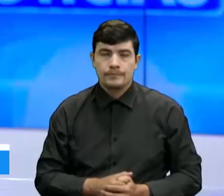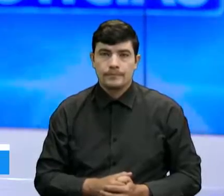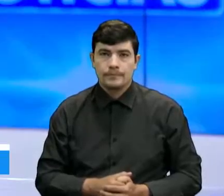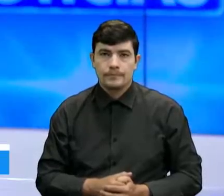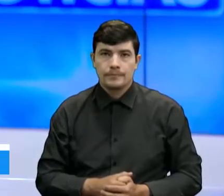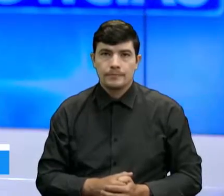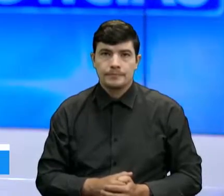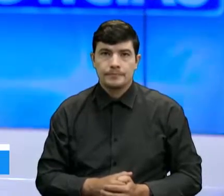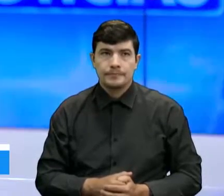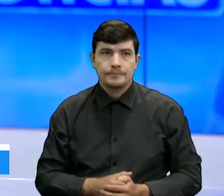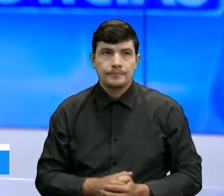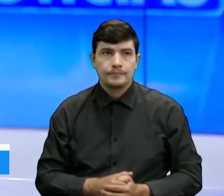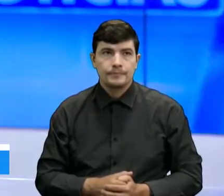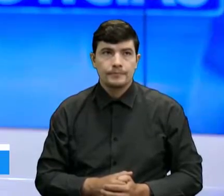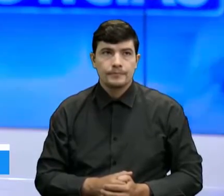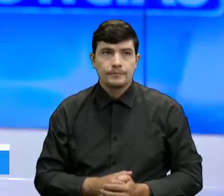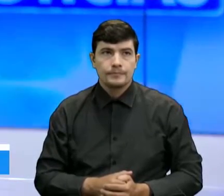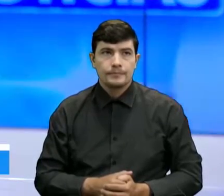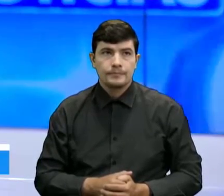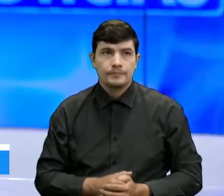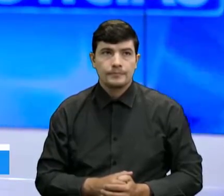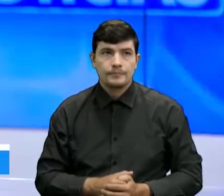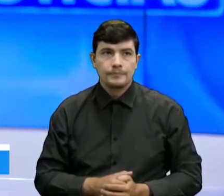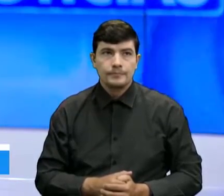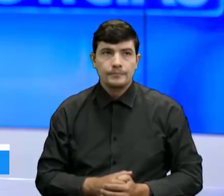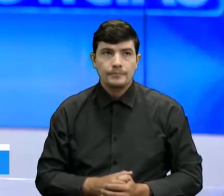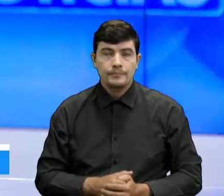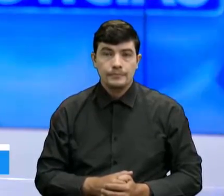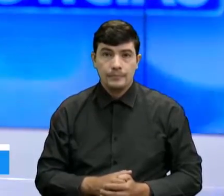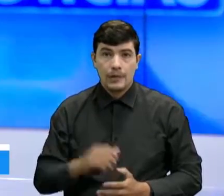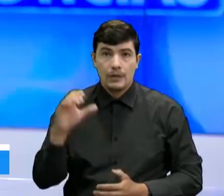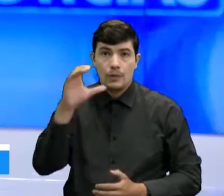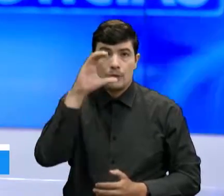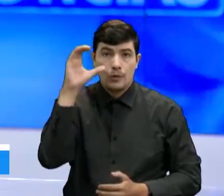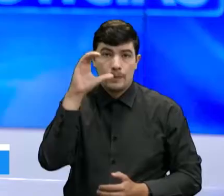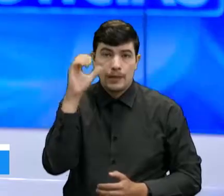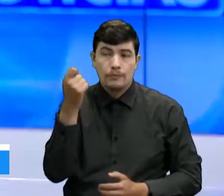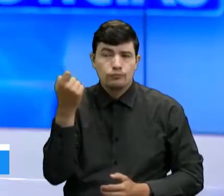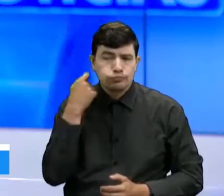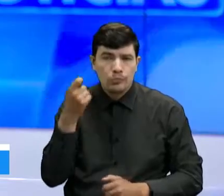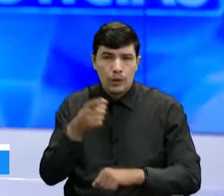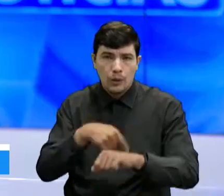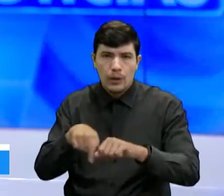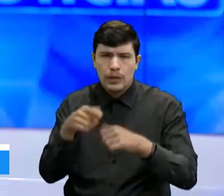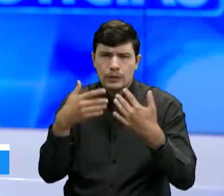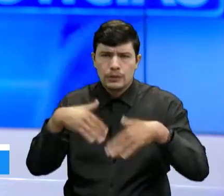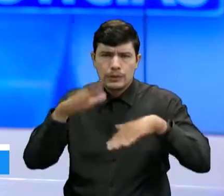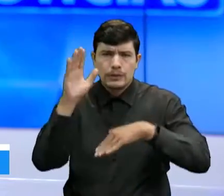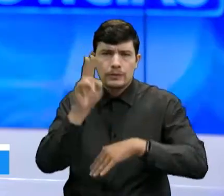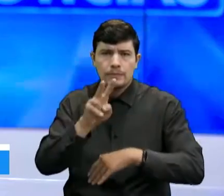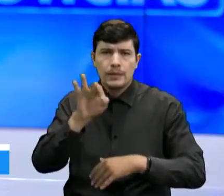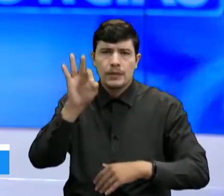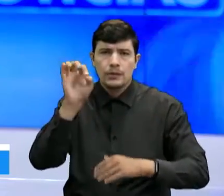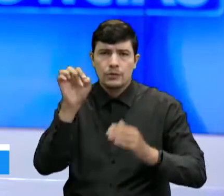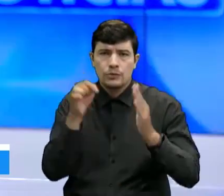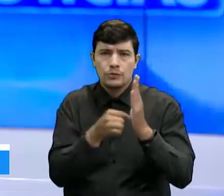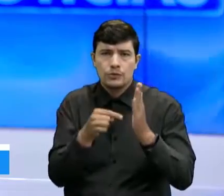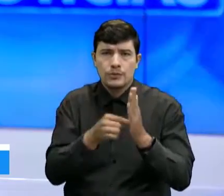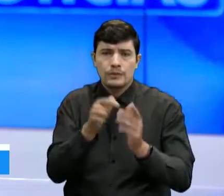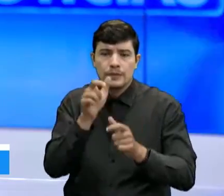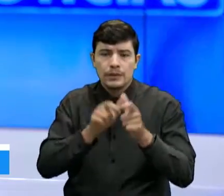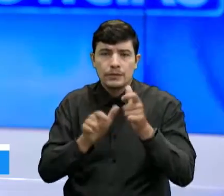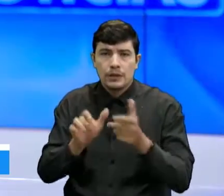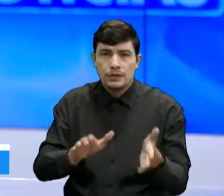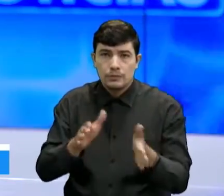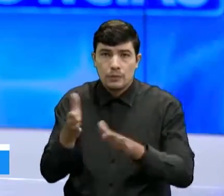Y Colombia supera las 28.000 muertes por coronavirus en las últimas horas. Por eso las autoridades realizan un llamado especial a quienes han